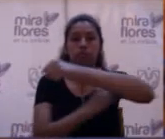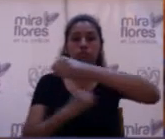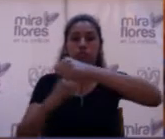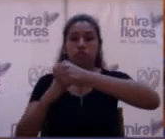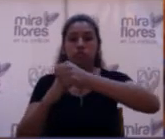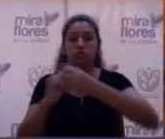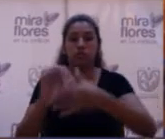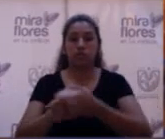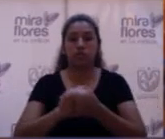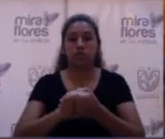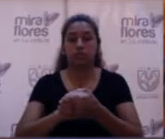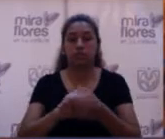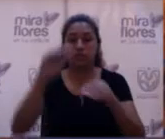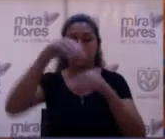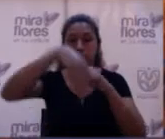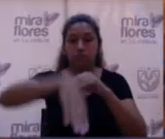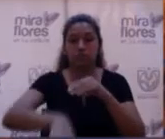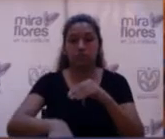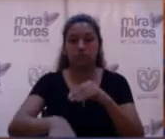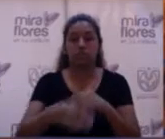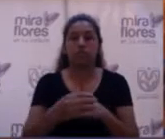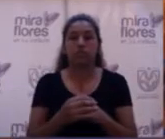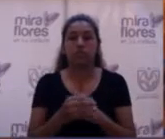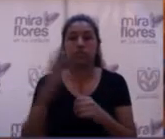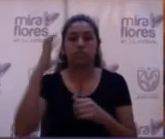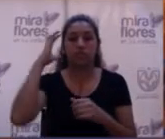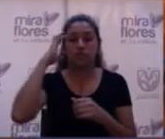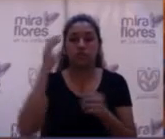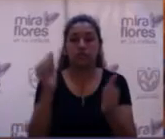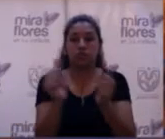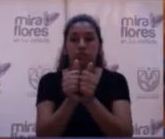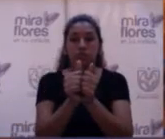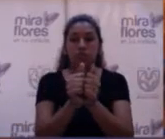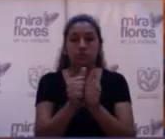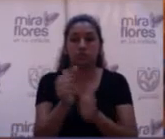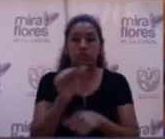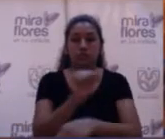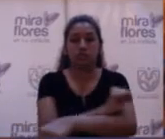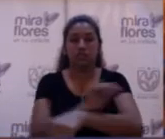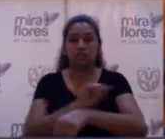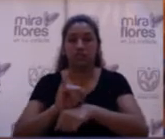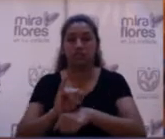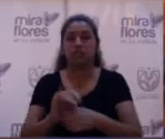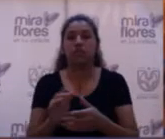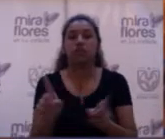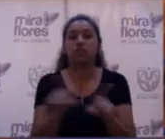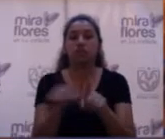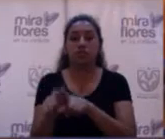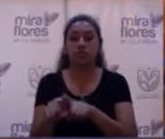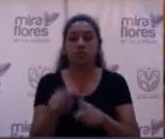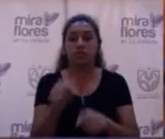la bajada San Martín, entre los distritos de Miraflores y San Isidro, Lima, Lima, con código SNIP número